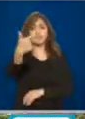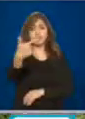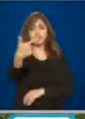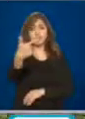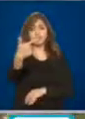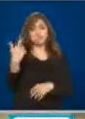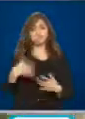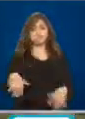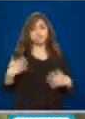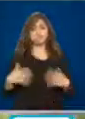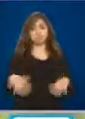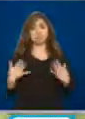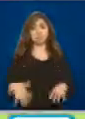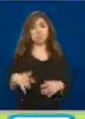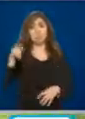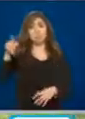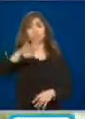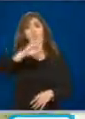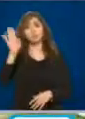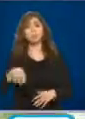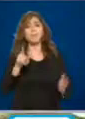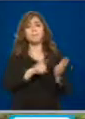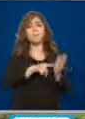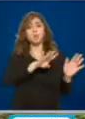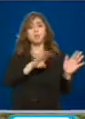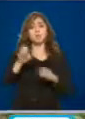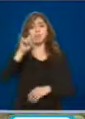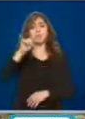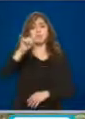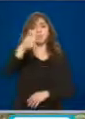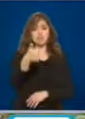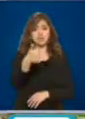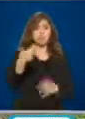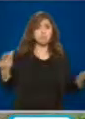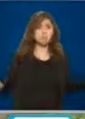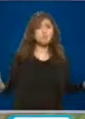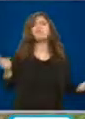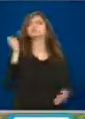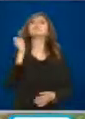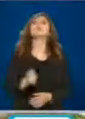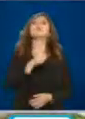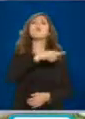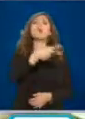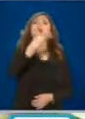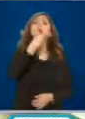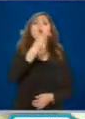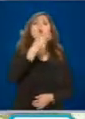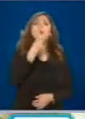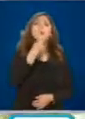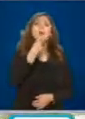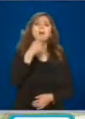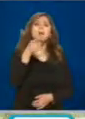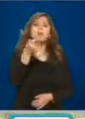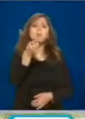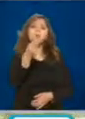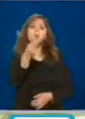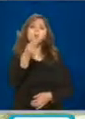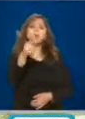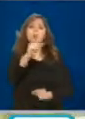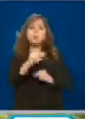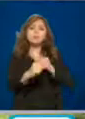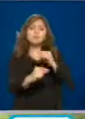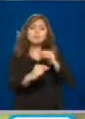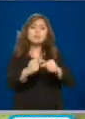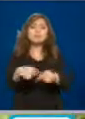1887, tío Alberto, y falleció en 1976, es decir, un hombre que casi le llega al